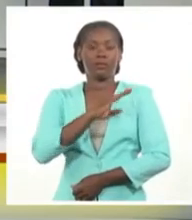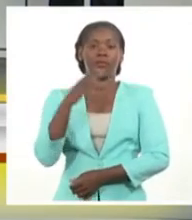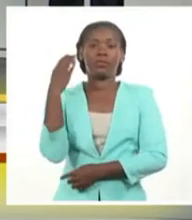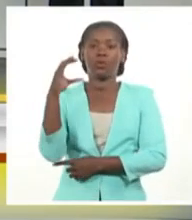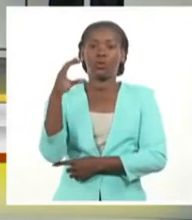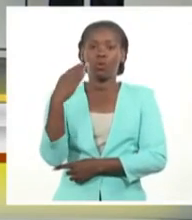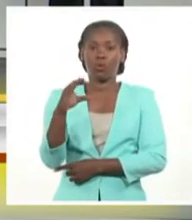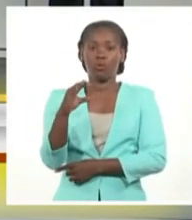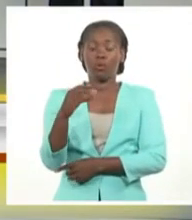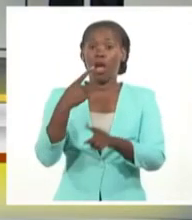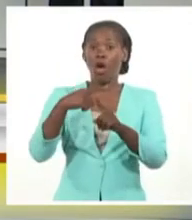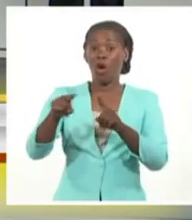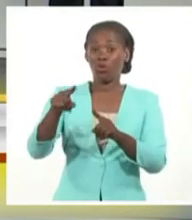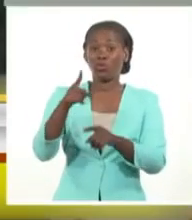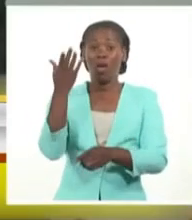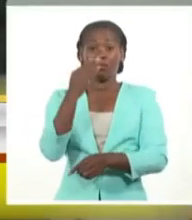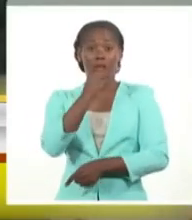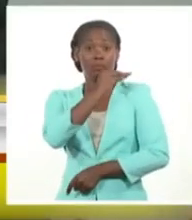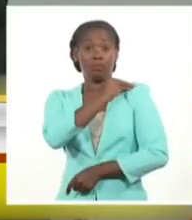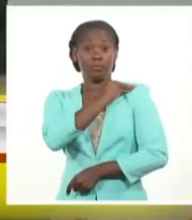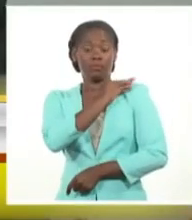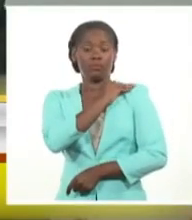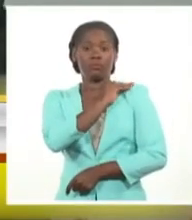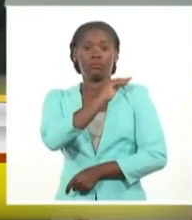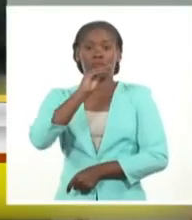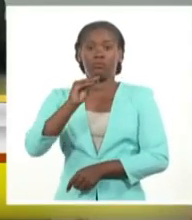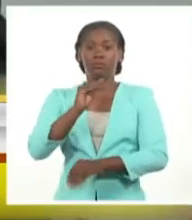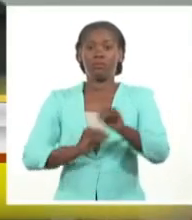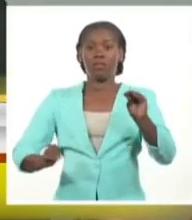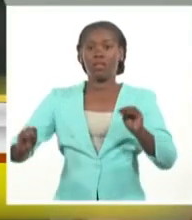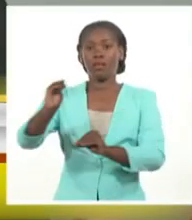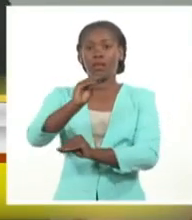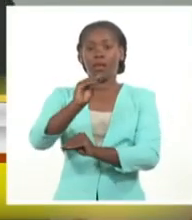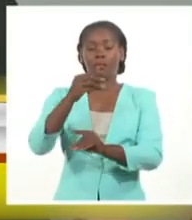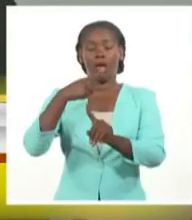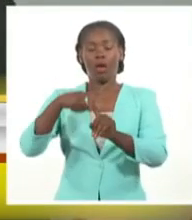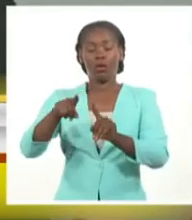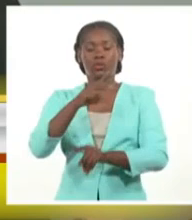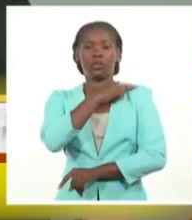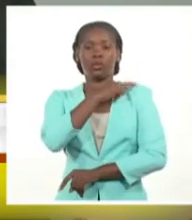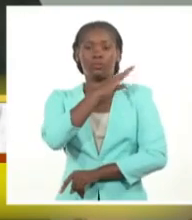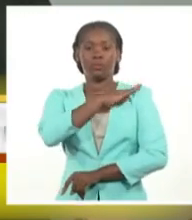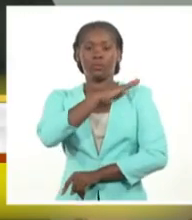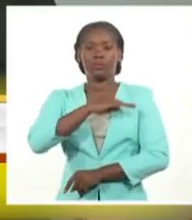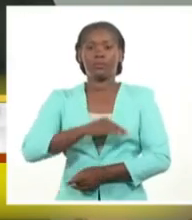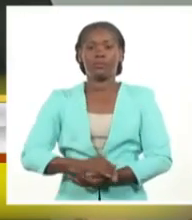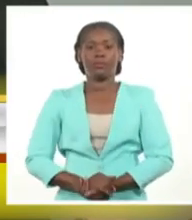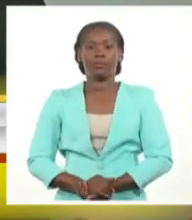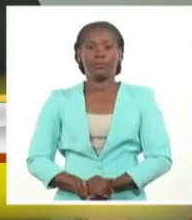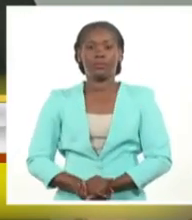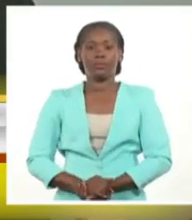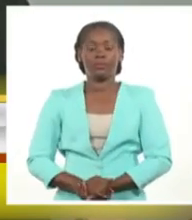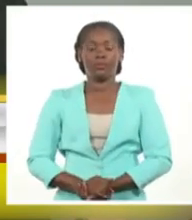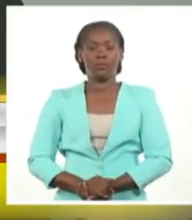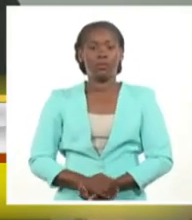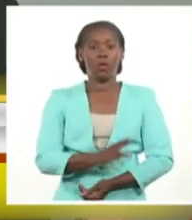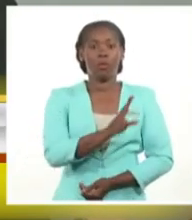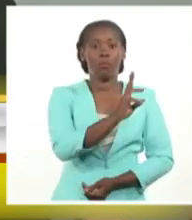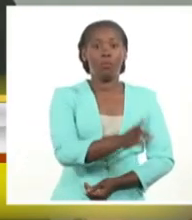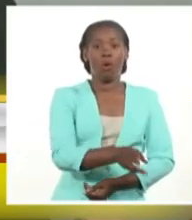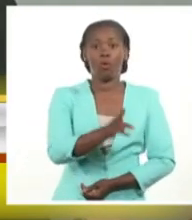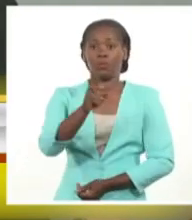tanto Luis Mauricio Ospina Gutiérrez fue nombrado comandante del Ejército Nacional. Después de las asignaciones,